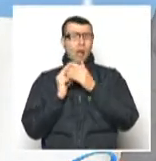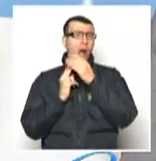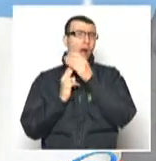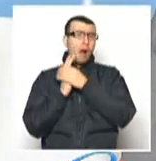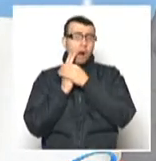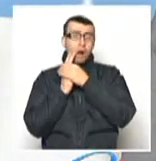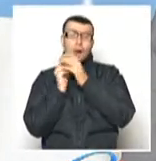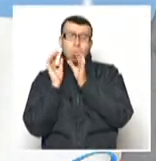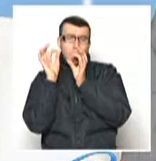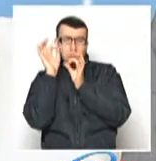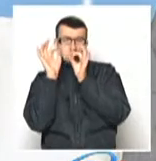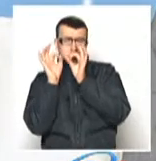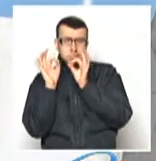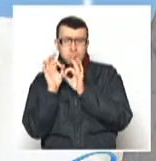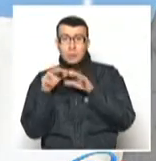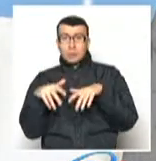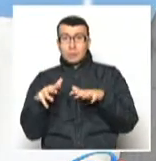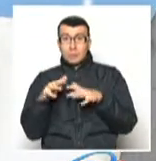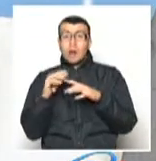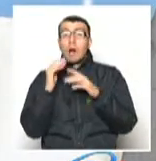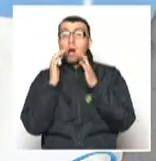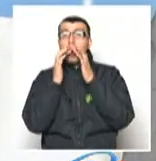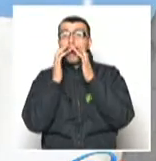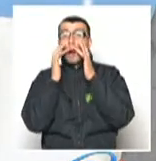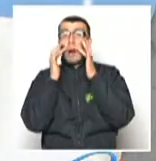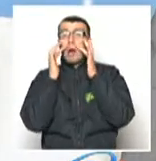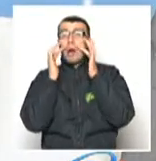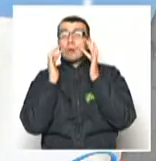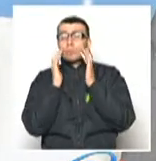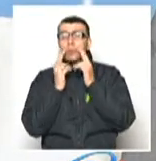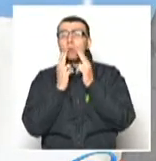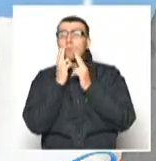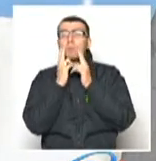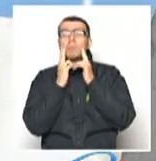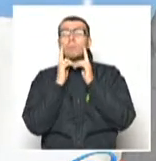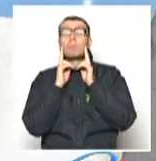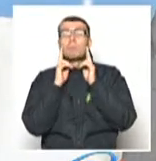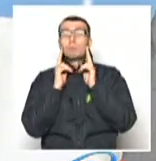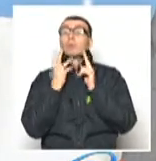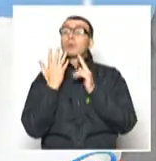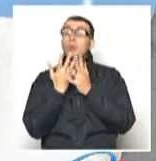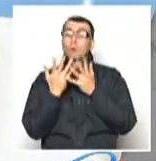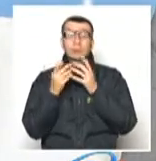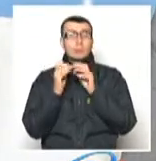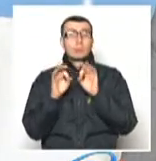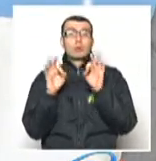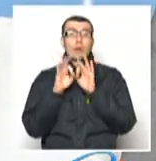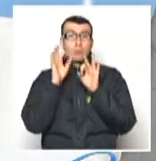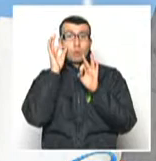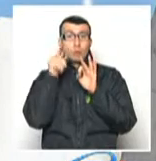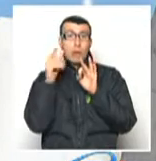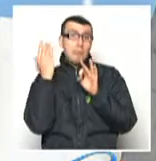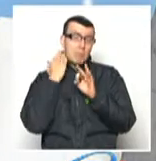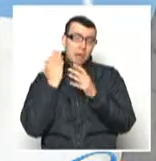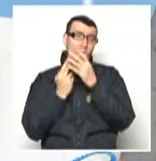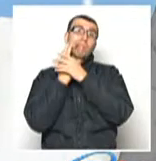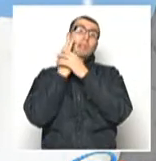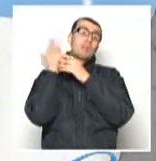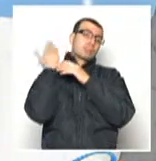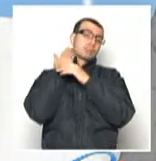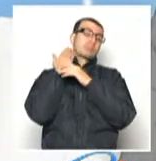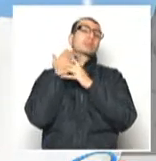de los nervios, alrededor de las fosas nasales, en el seno maxilar, e invadir espacios que son muy importantes para muchas